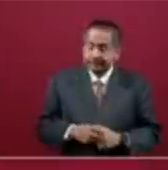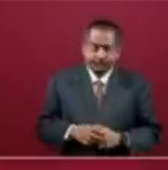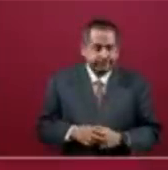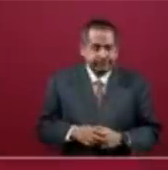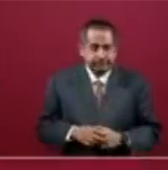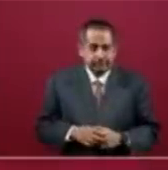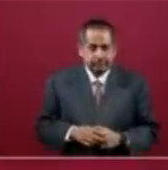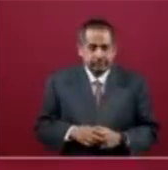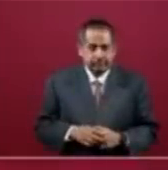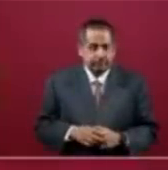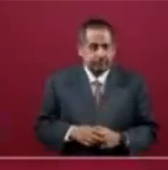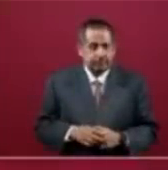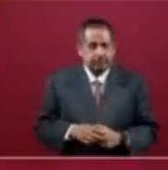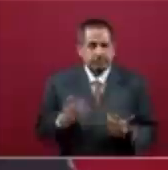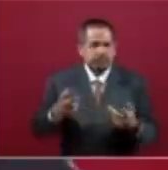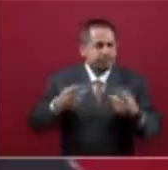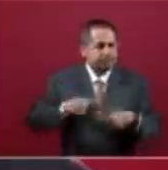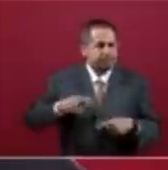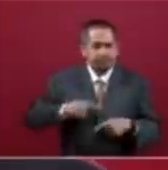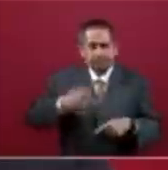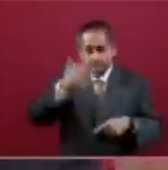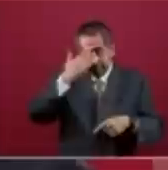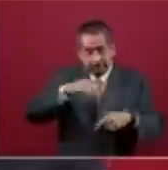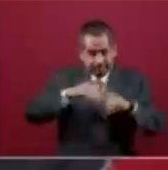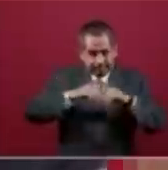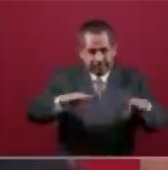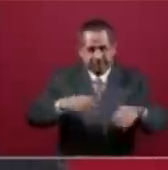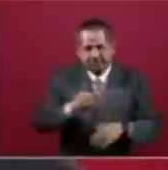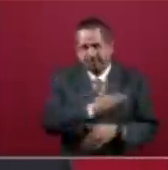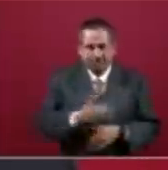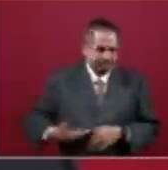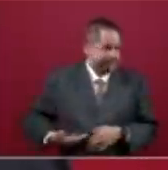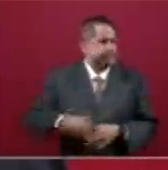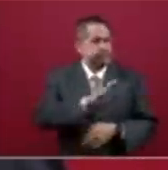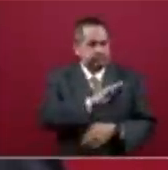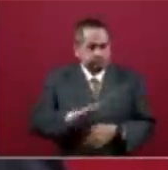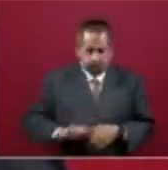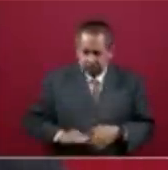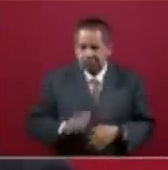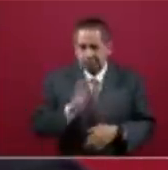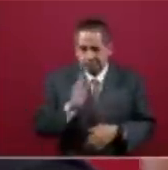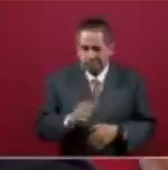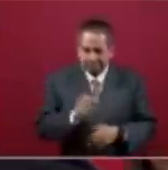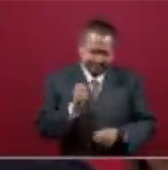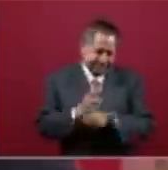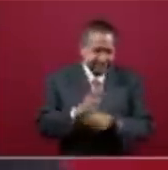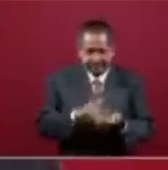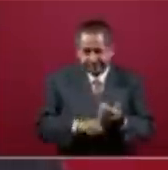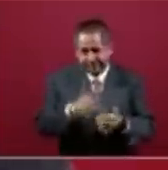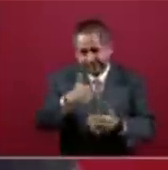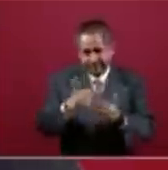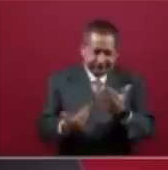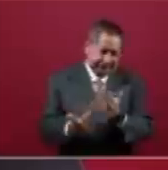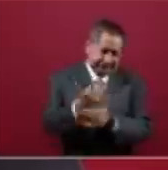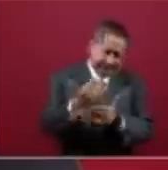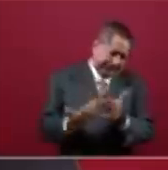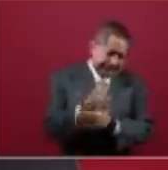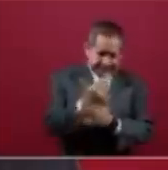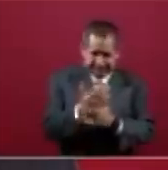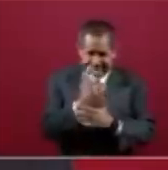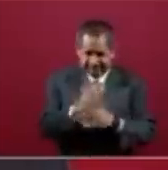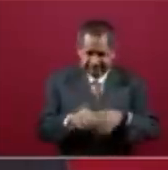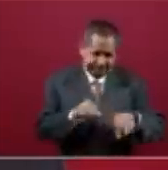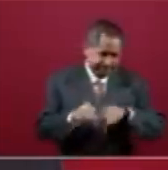que la gente sepa que el presidente municipal desde las 6 de la mañana